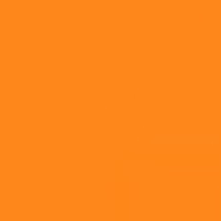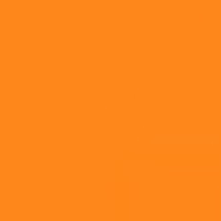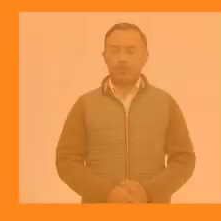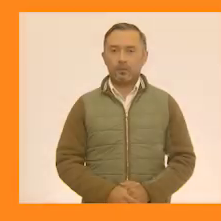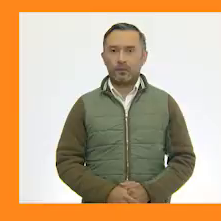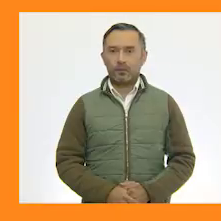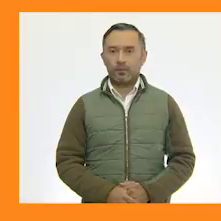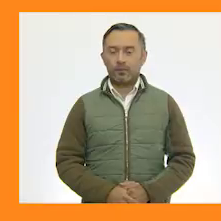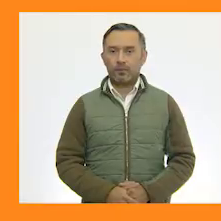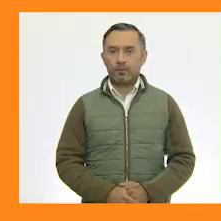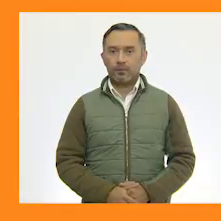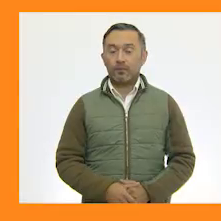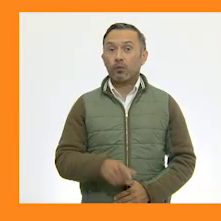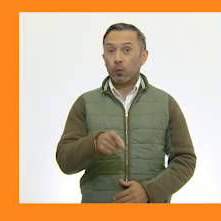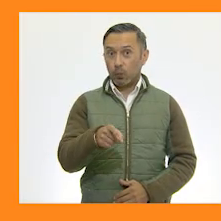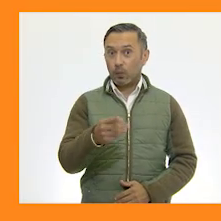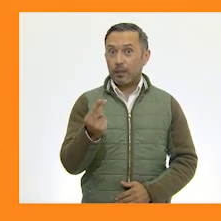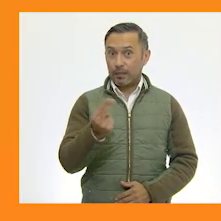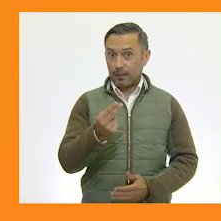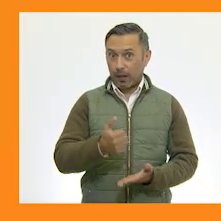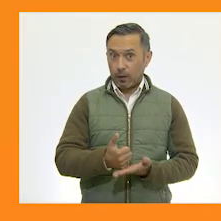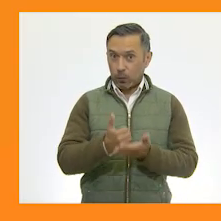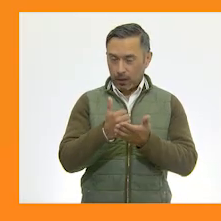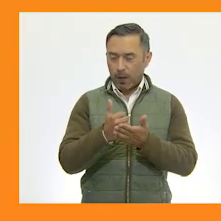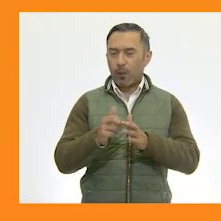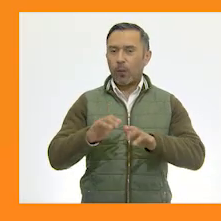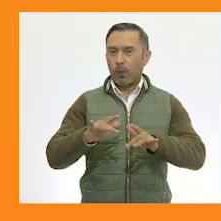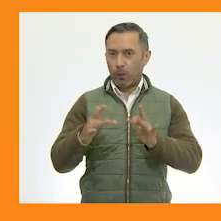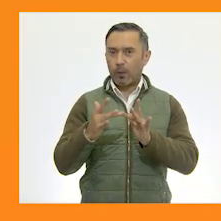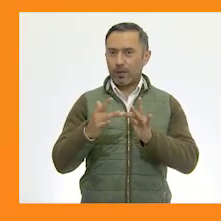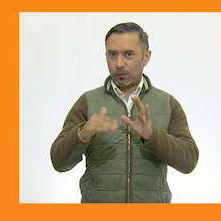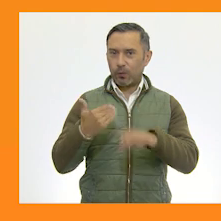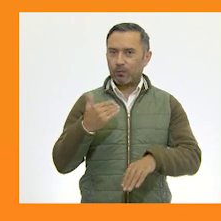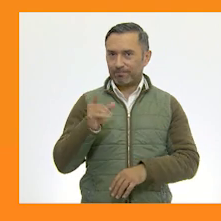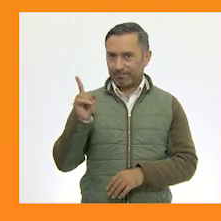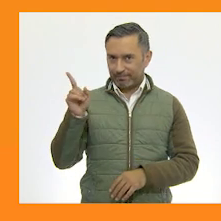Si necesitas ayuda, contáctanos. Página web